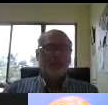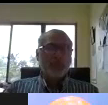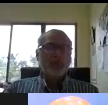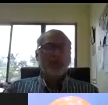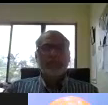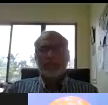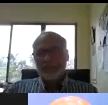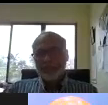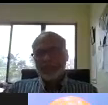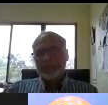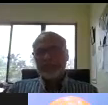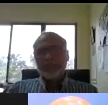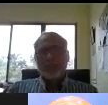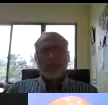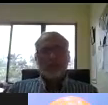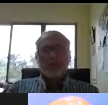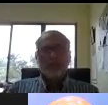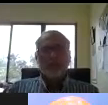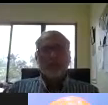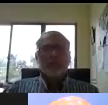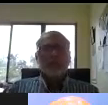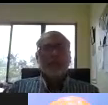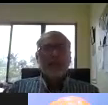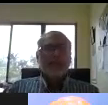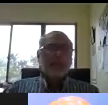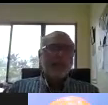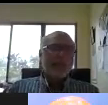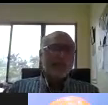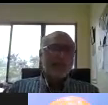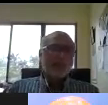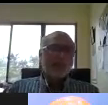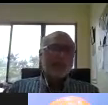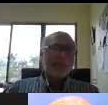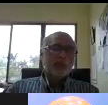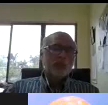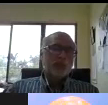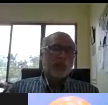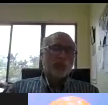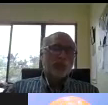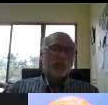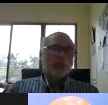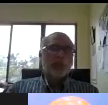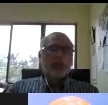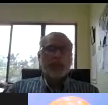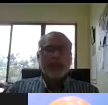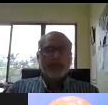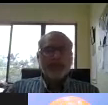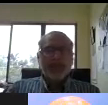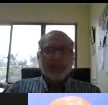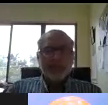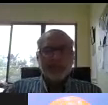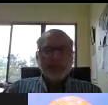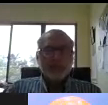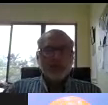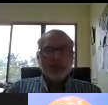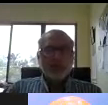este proyecto, también validadas también y aprobadas, digamos, por